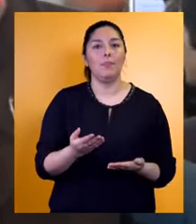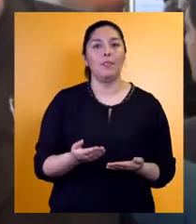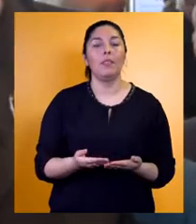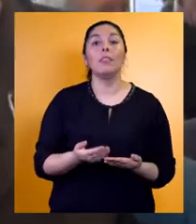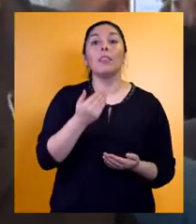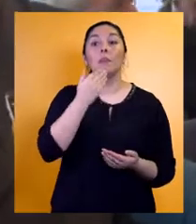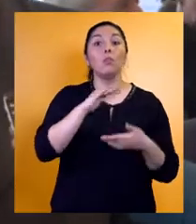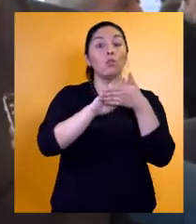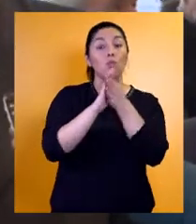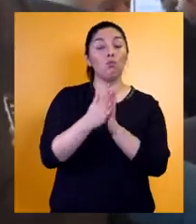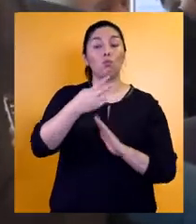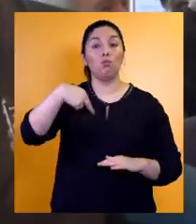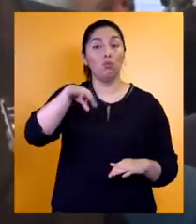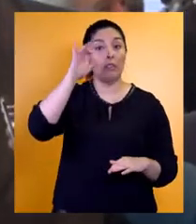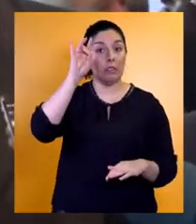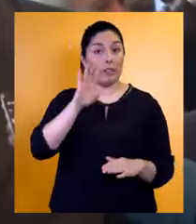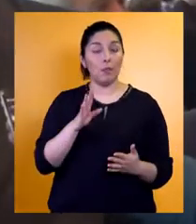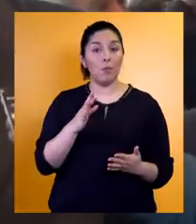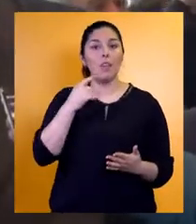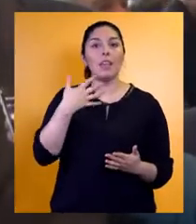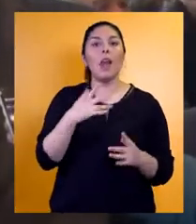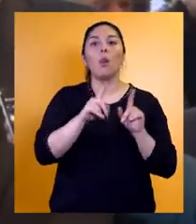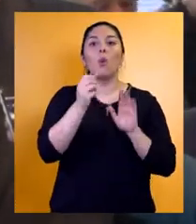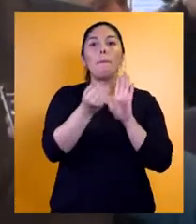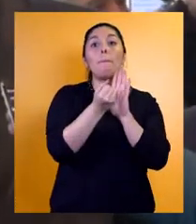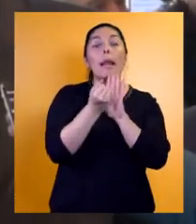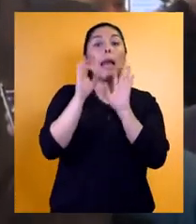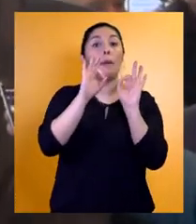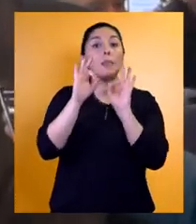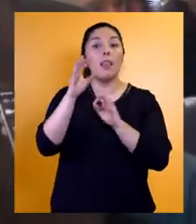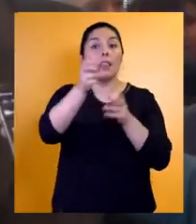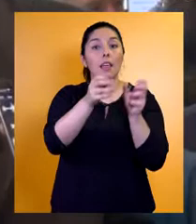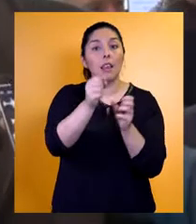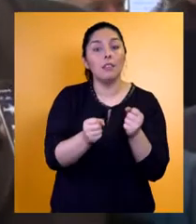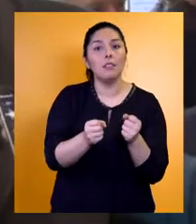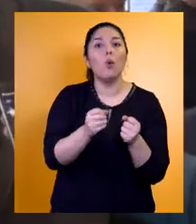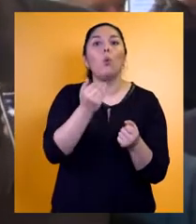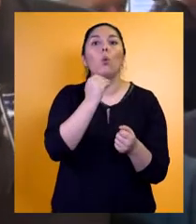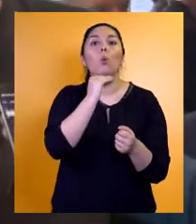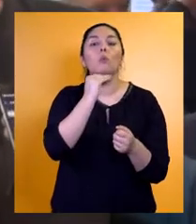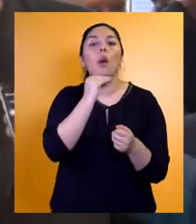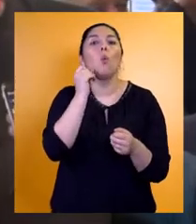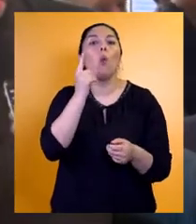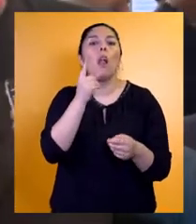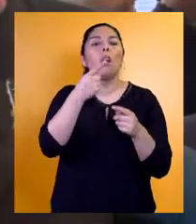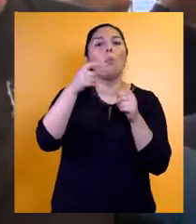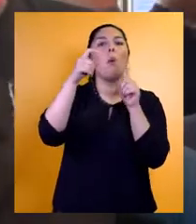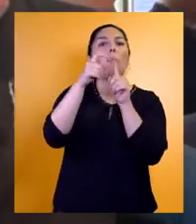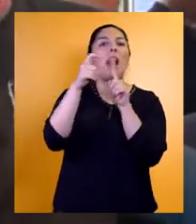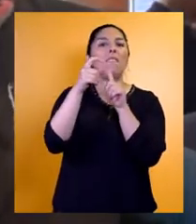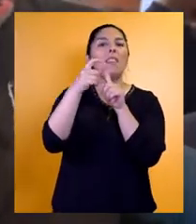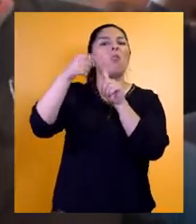Chile seguimos usando para definir ciertas marcas o ciertos tipos de productos lácteos, seguimos usando